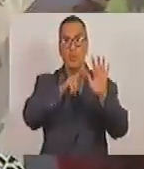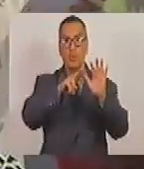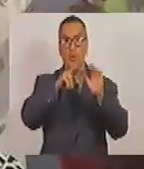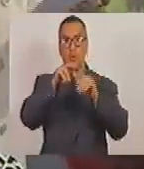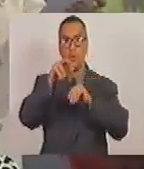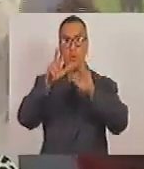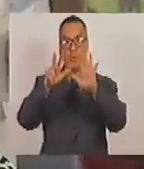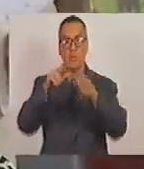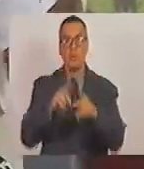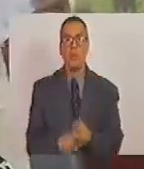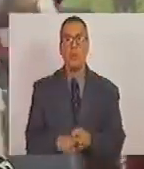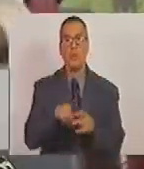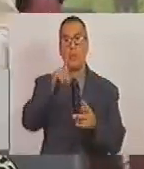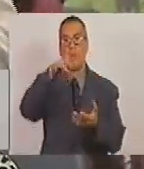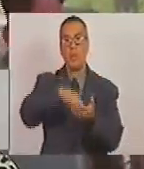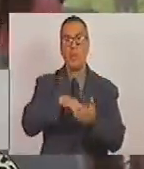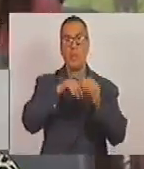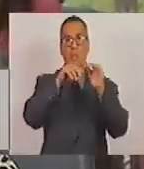1978,